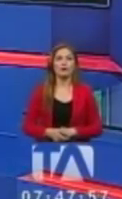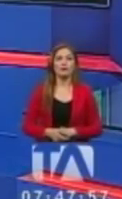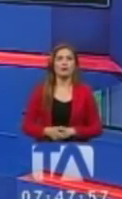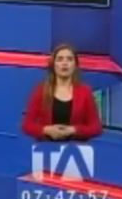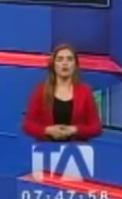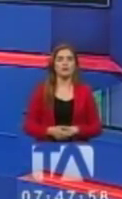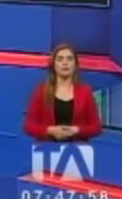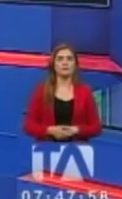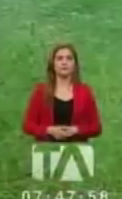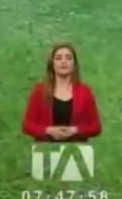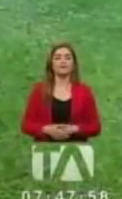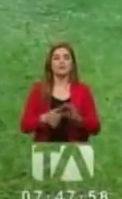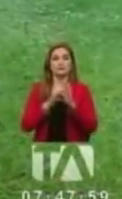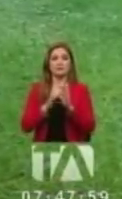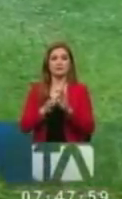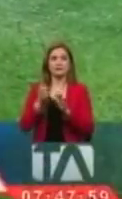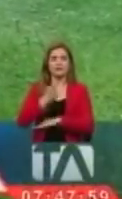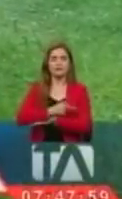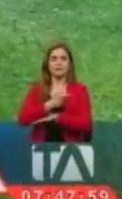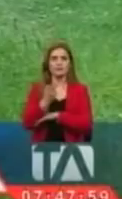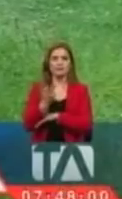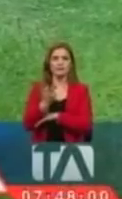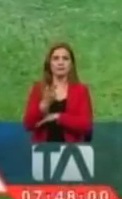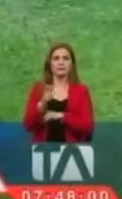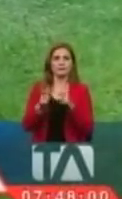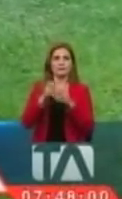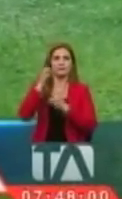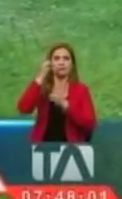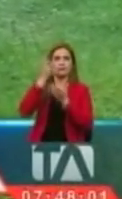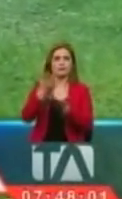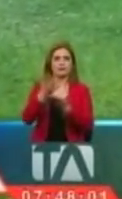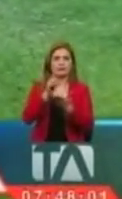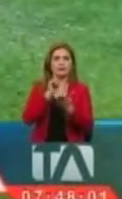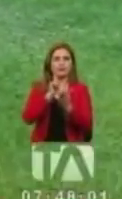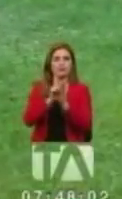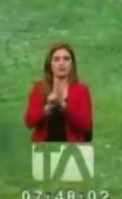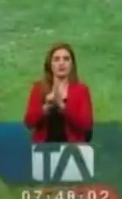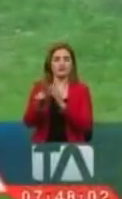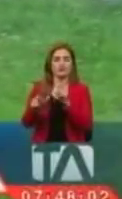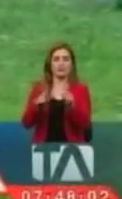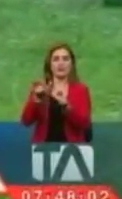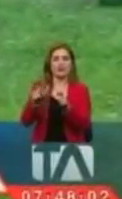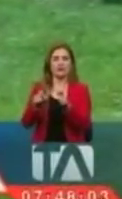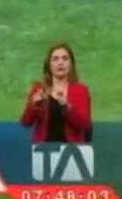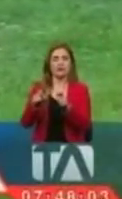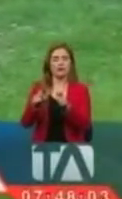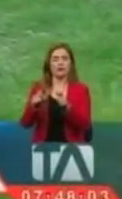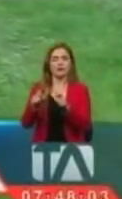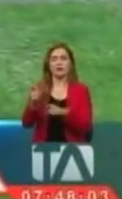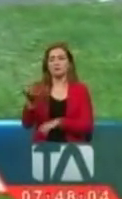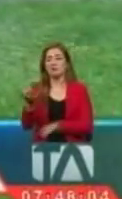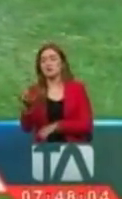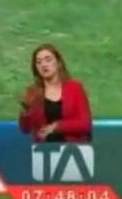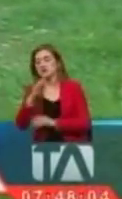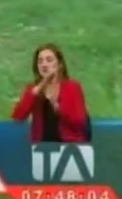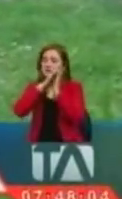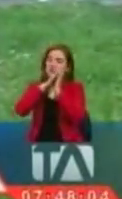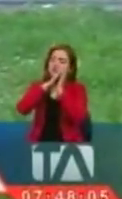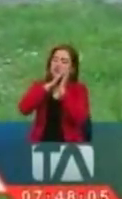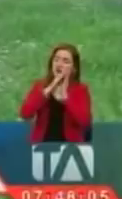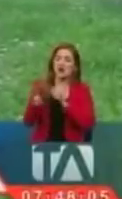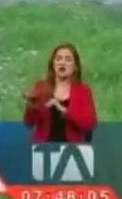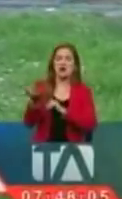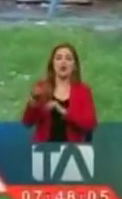muchas gracias compañeros de hace unos días eran nuestros televidentes quienes denunciaban la presencia de indigentes en esta zona